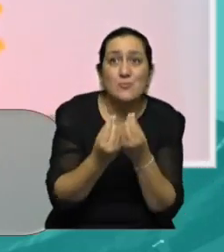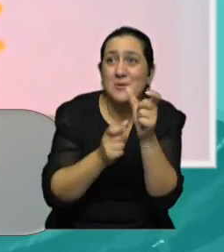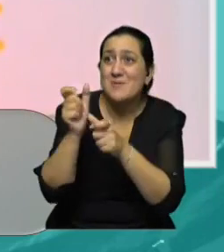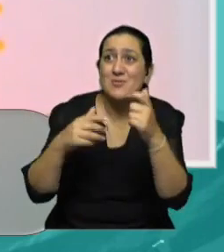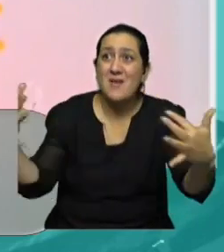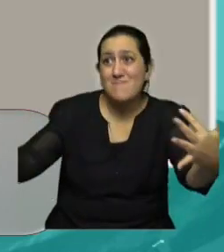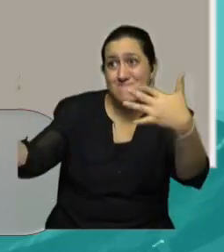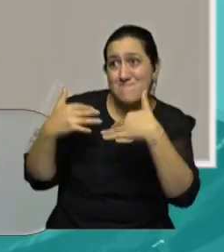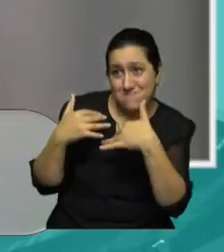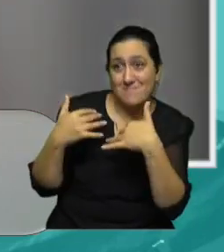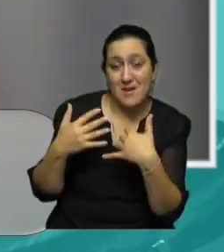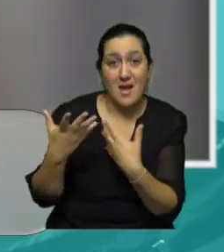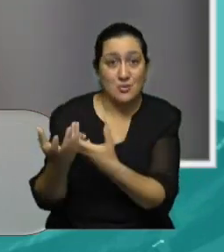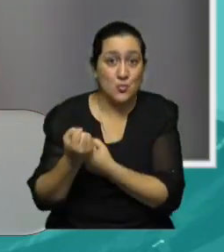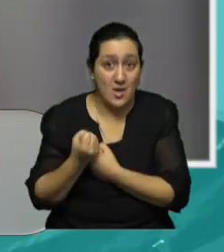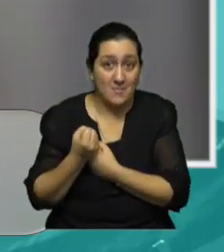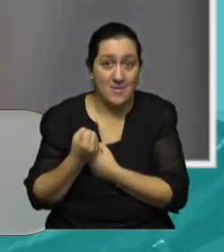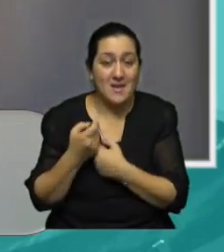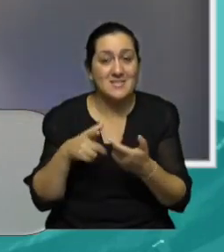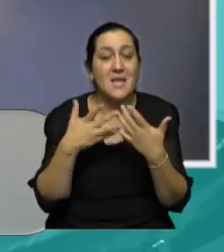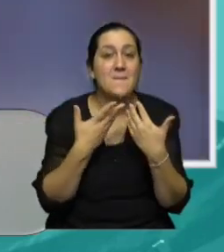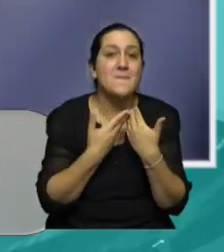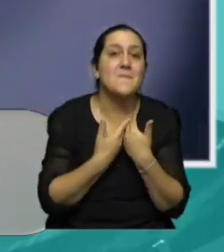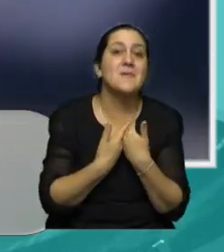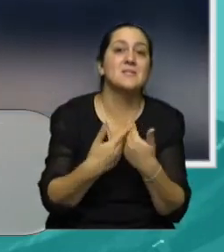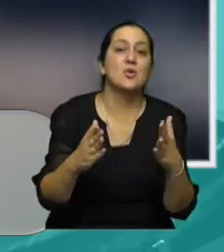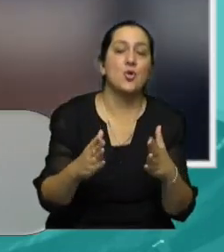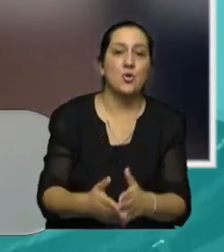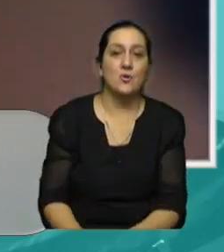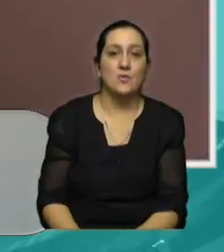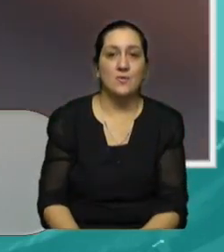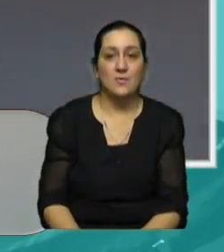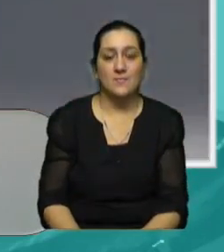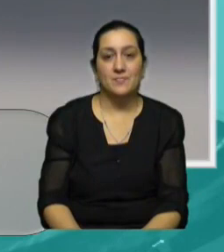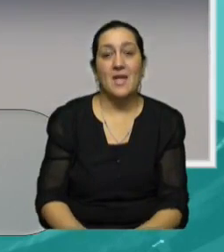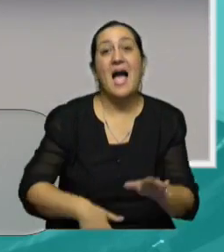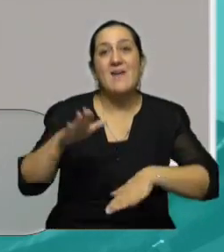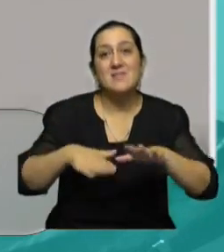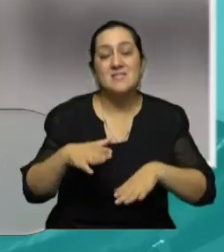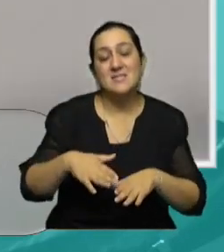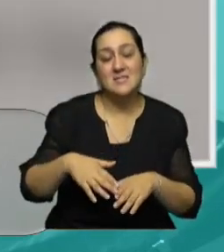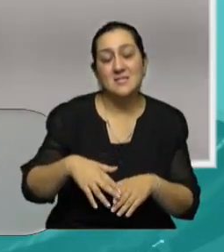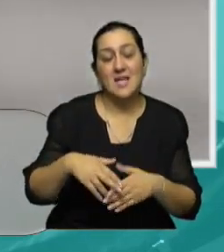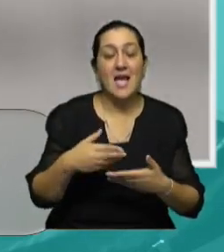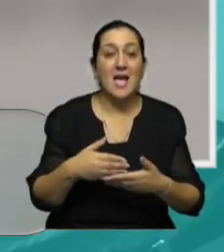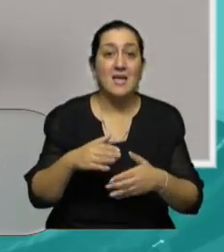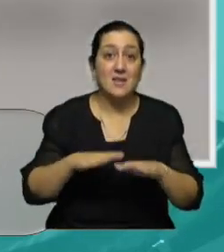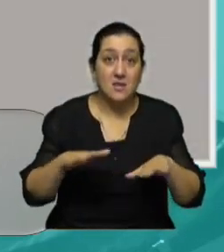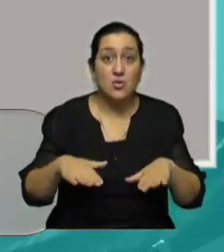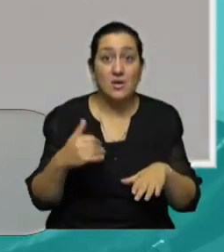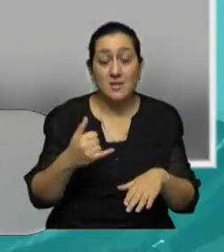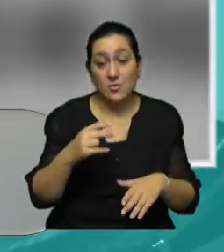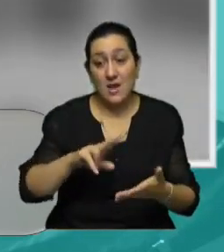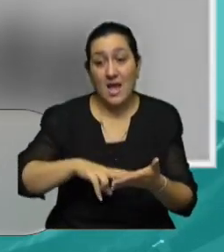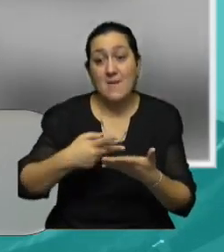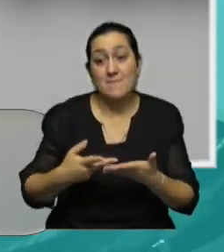Y bueno, nada, o sea, sí. Ahí empezaron idas y vueltas. En principio... A veces hay niños que tienen una epilepsia que después se va con la